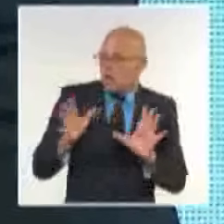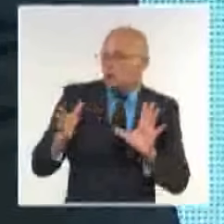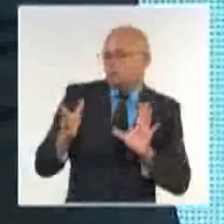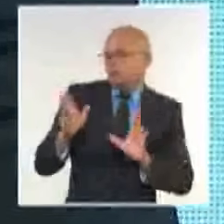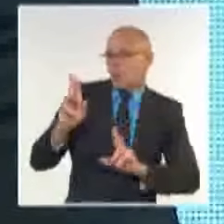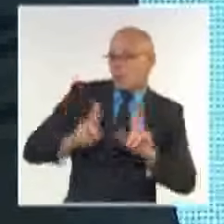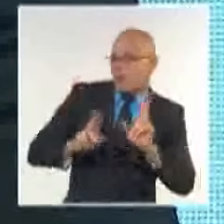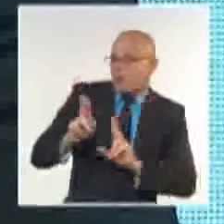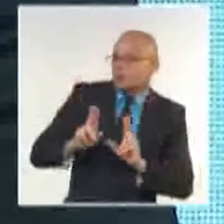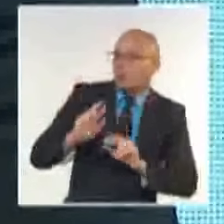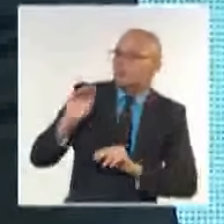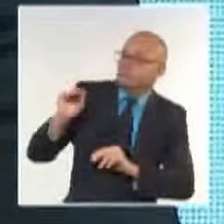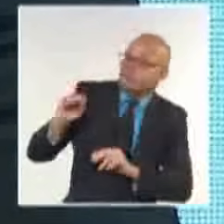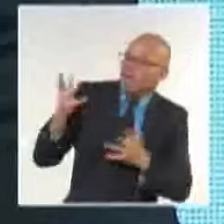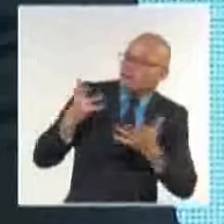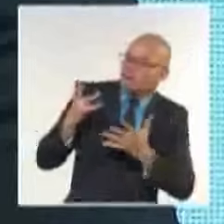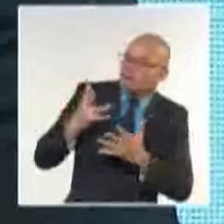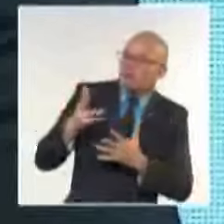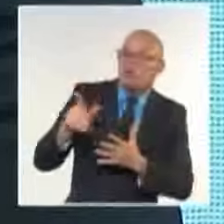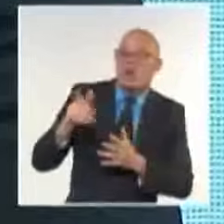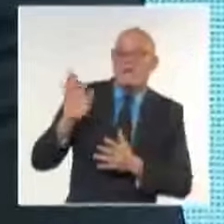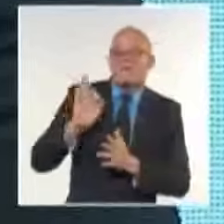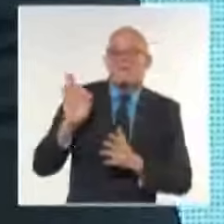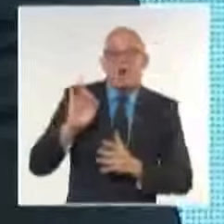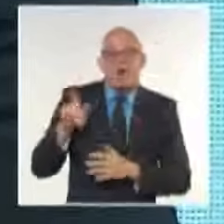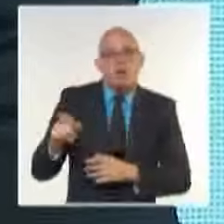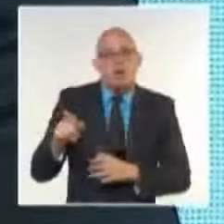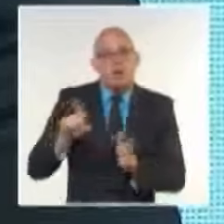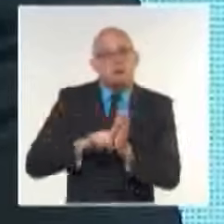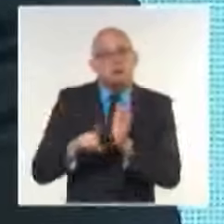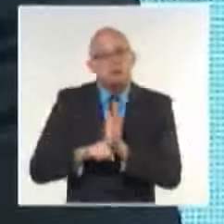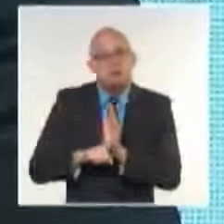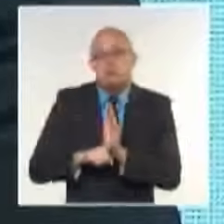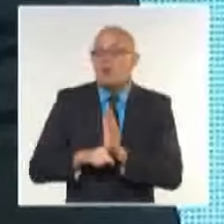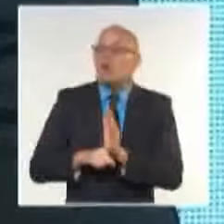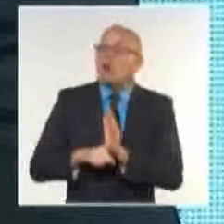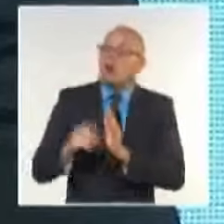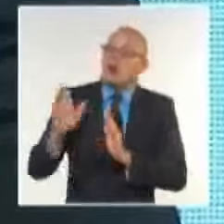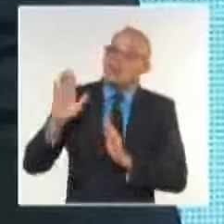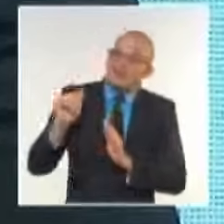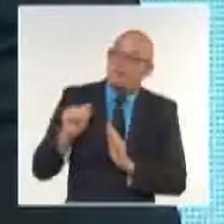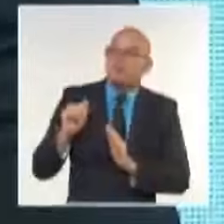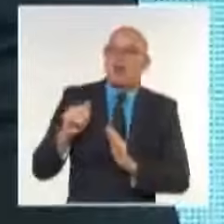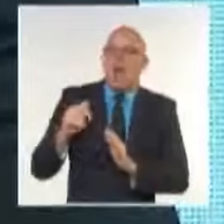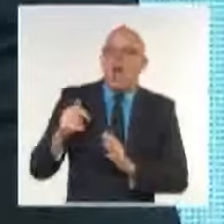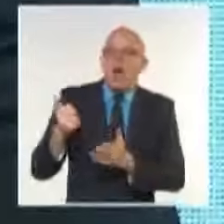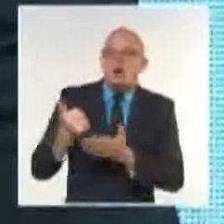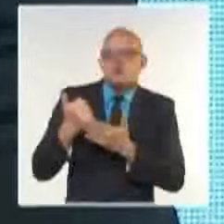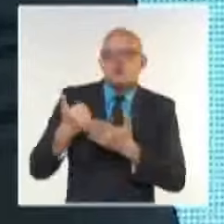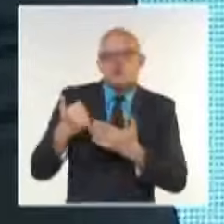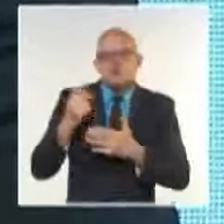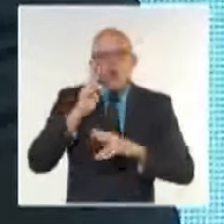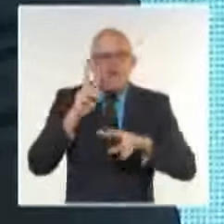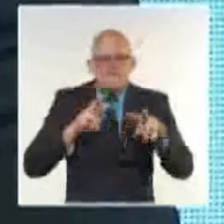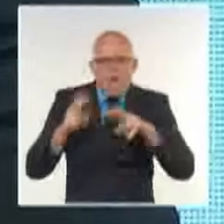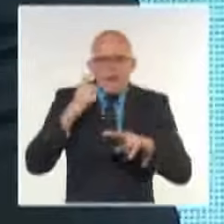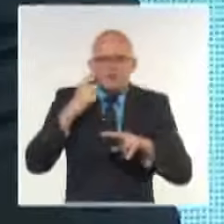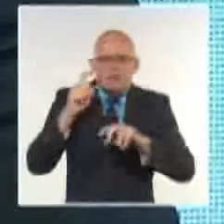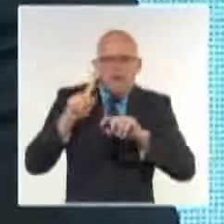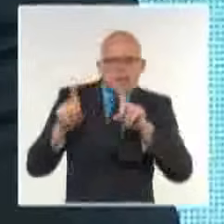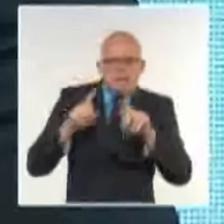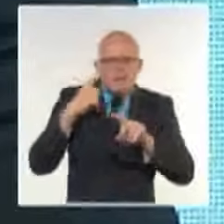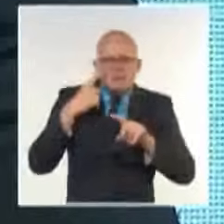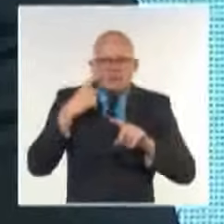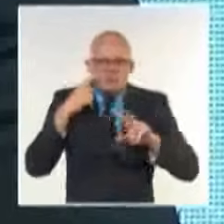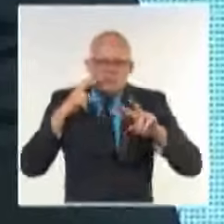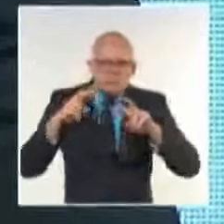pusimos, incluso junto con ellos, en la verificación que se practicó. Y después se